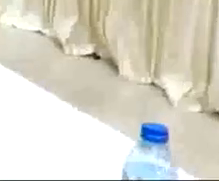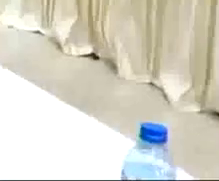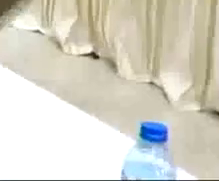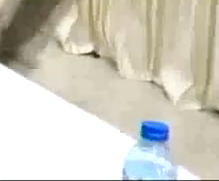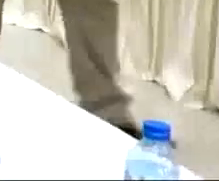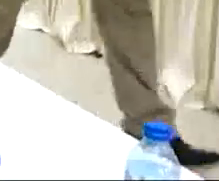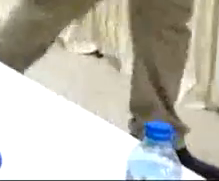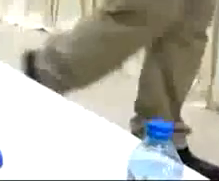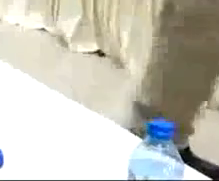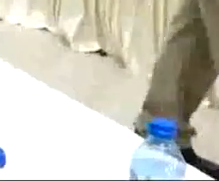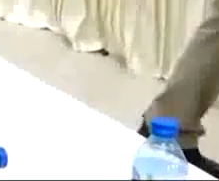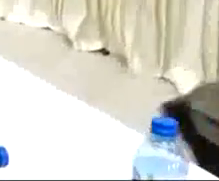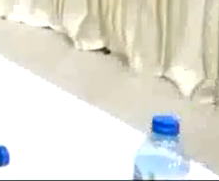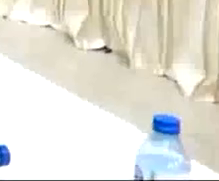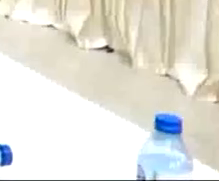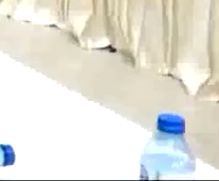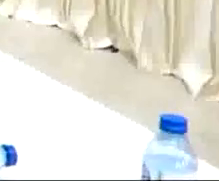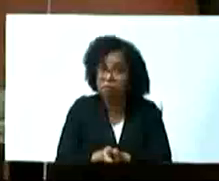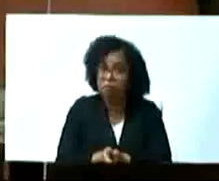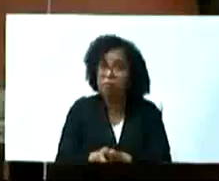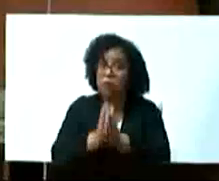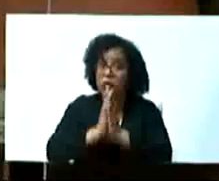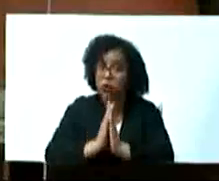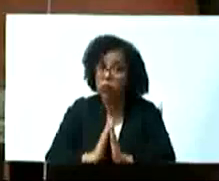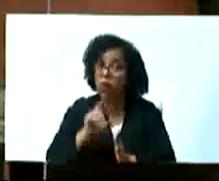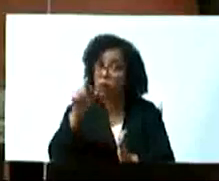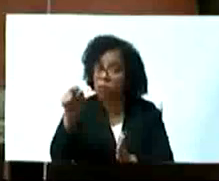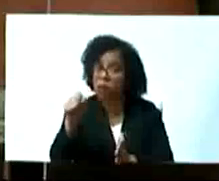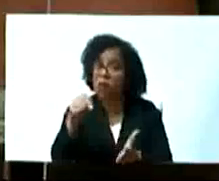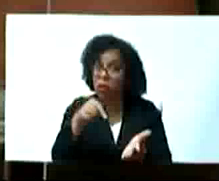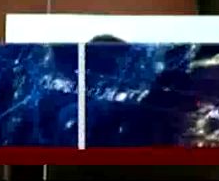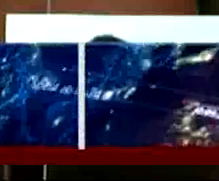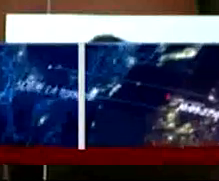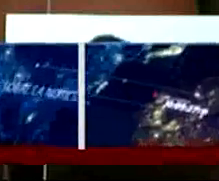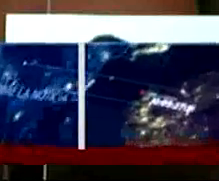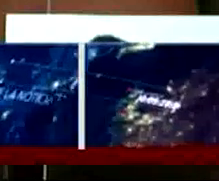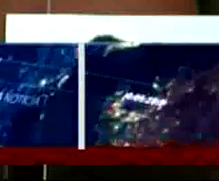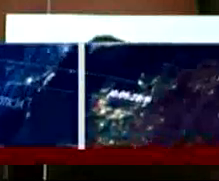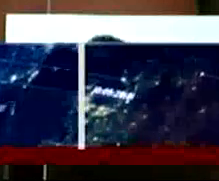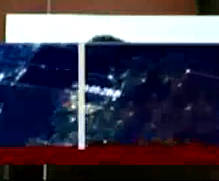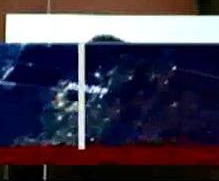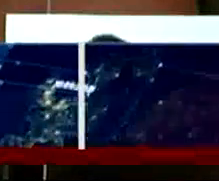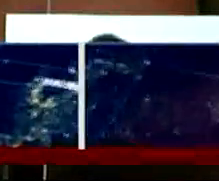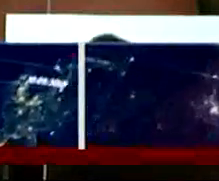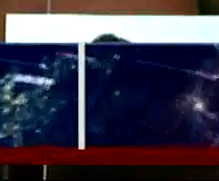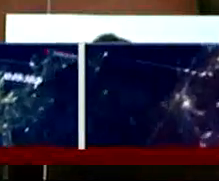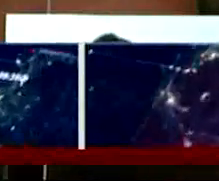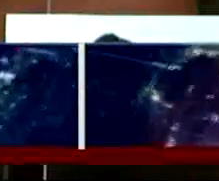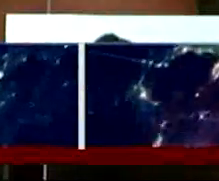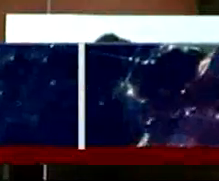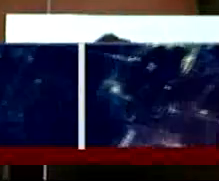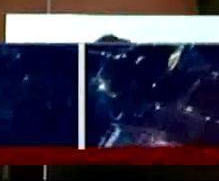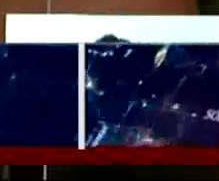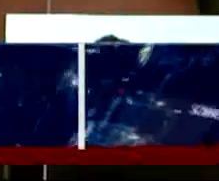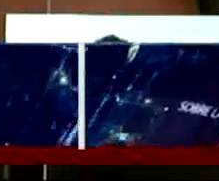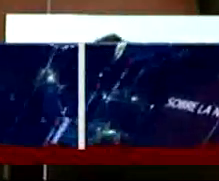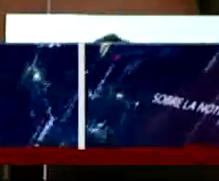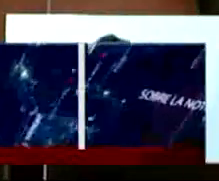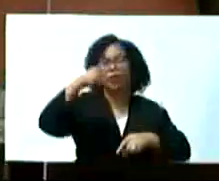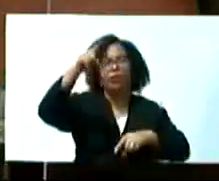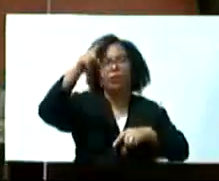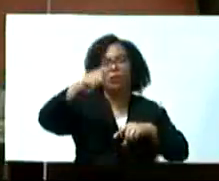del presupuesto del año 2021. En el presupuesto recién aprobado, entiéndase, en el mes de